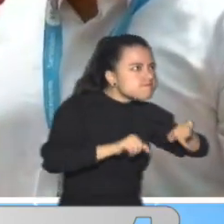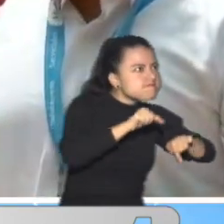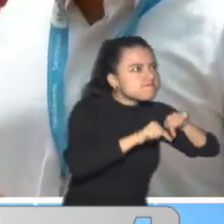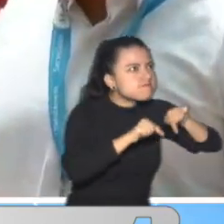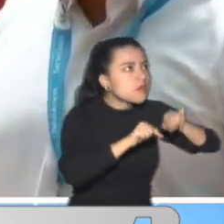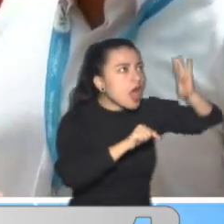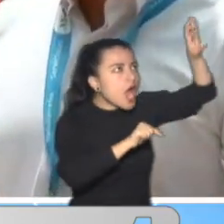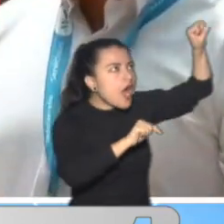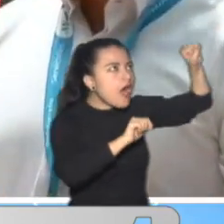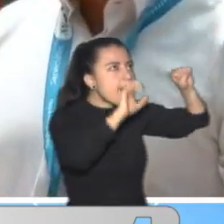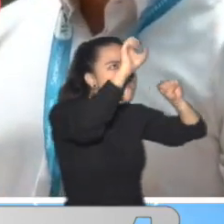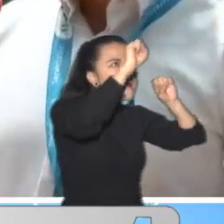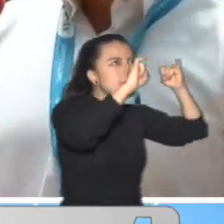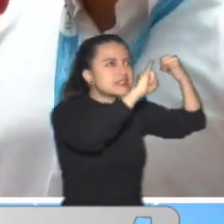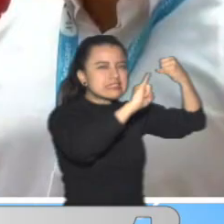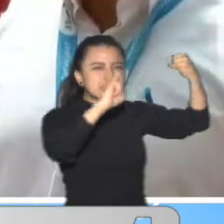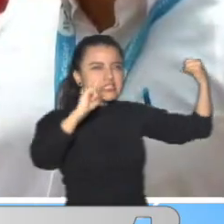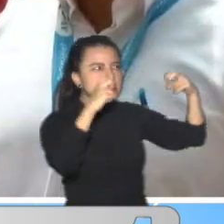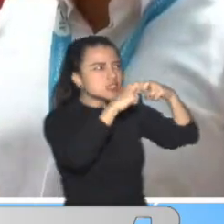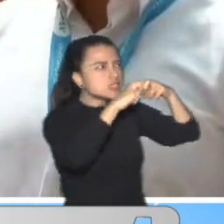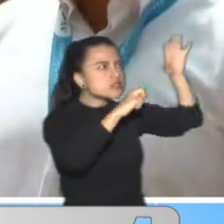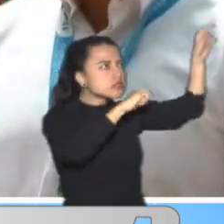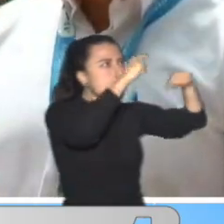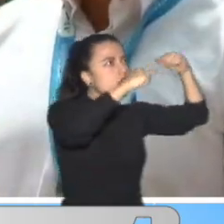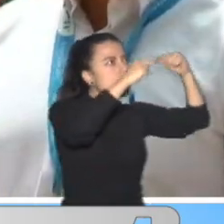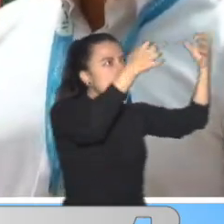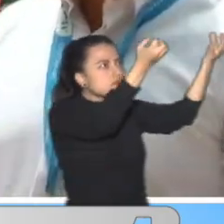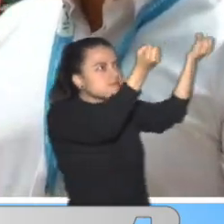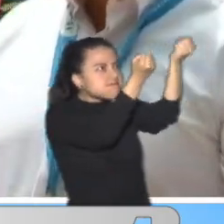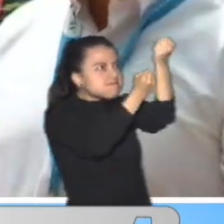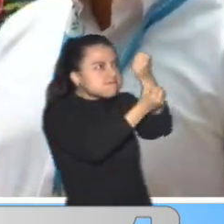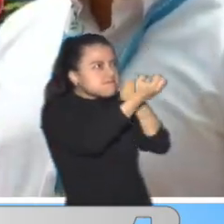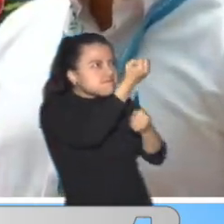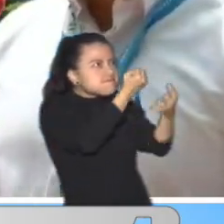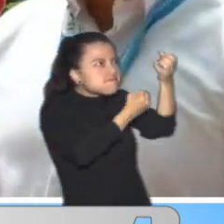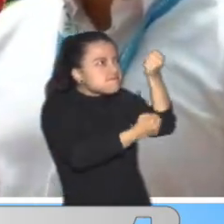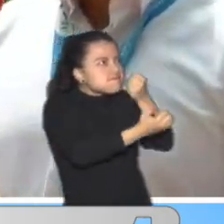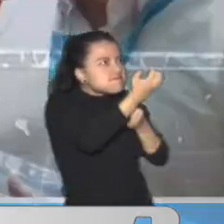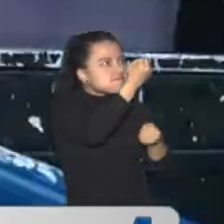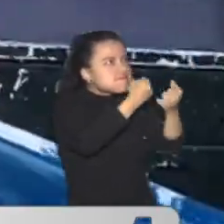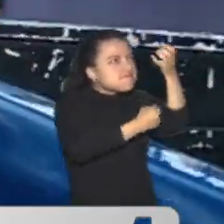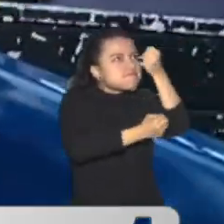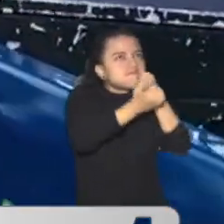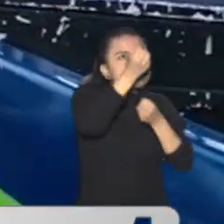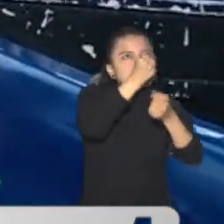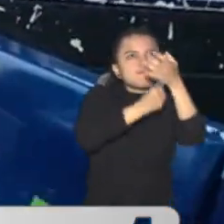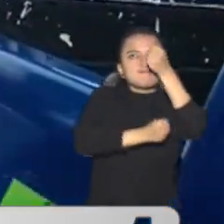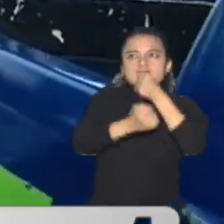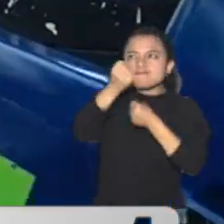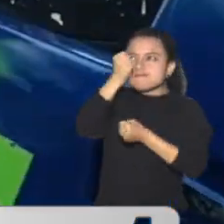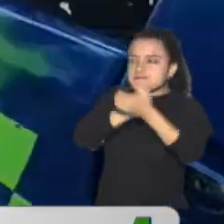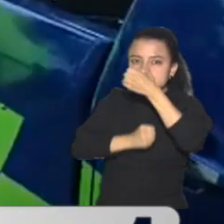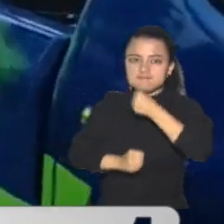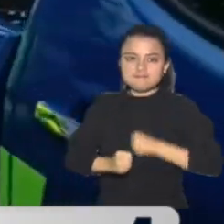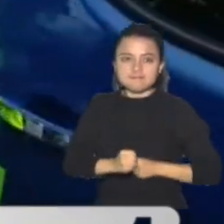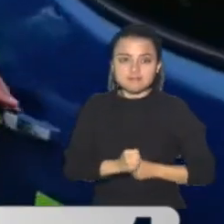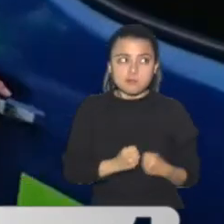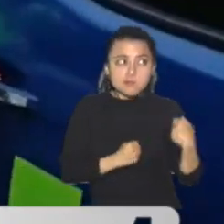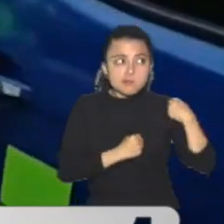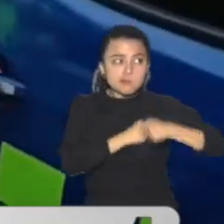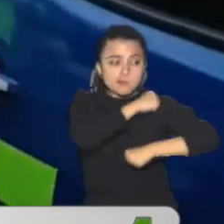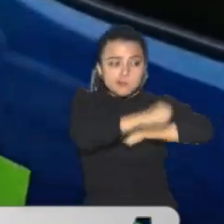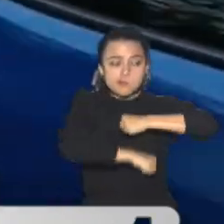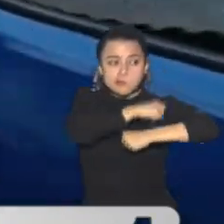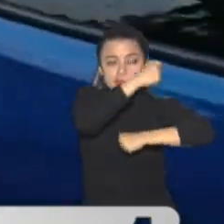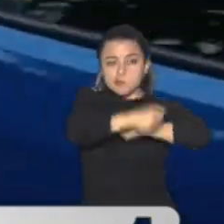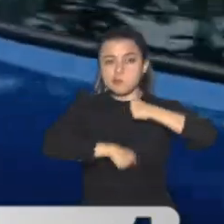en zonas rurales especialmente en carreteras no visibles o de poco tránsito para luego hurtar este material y trasladarlo a